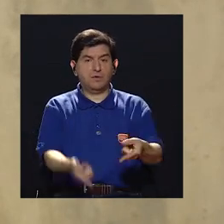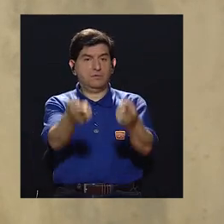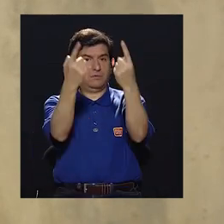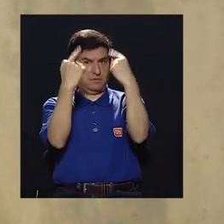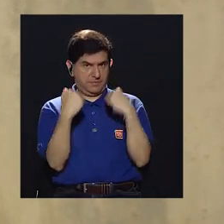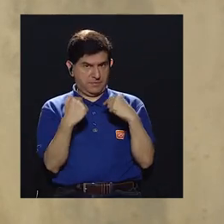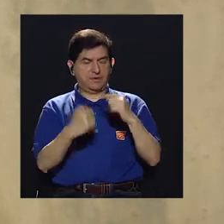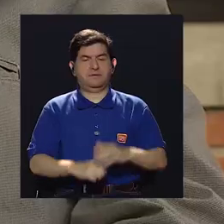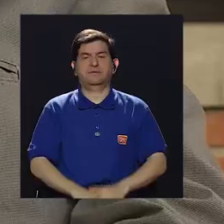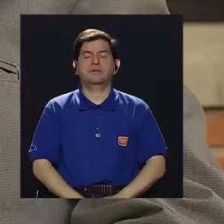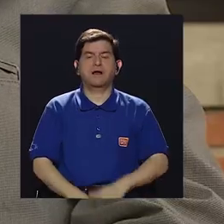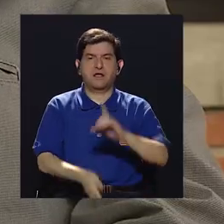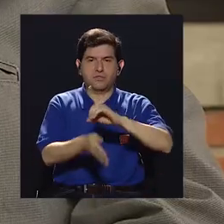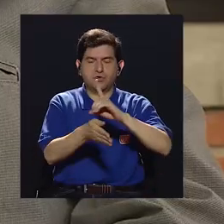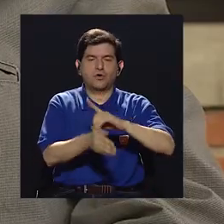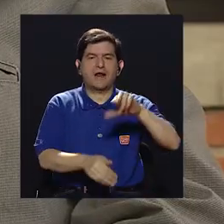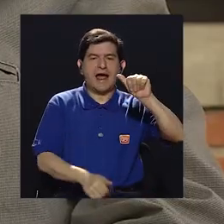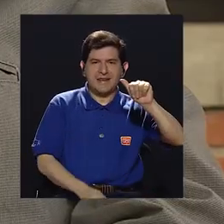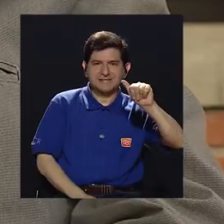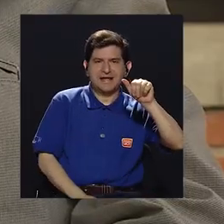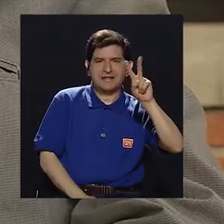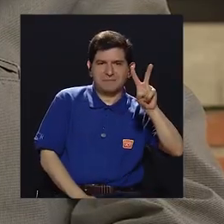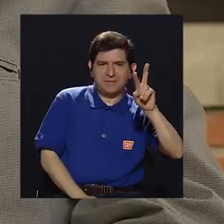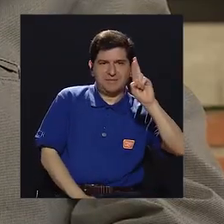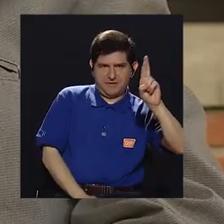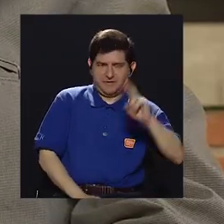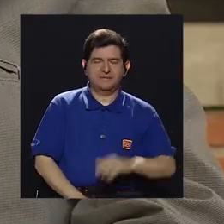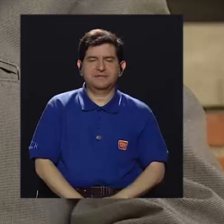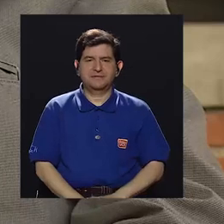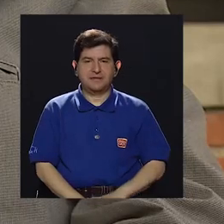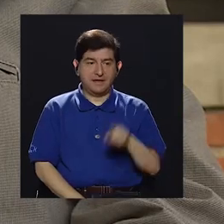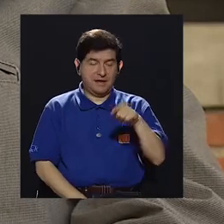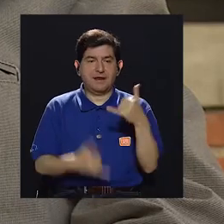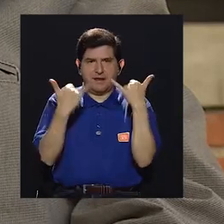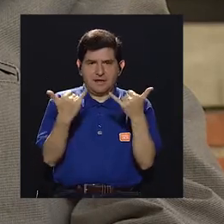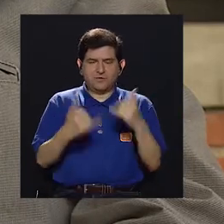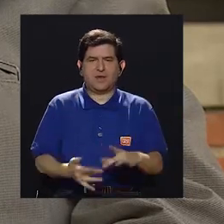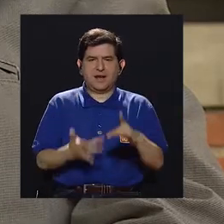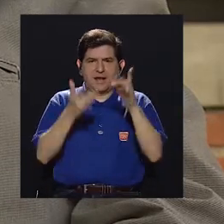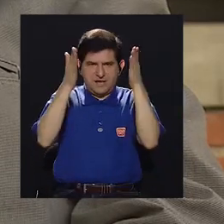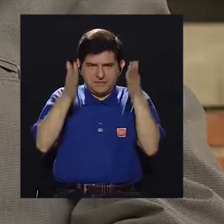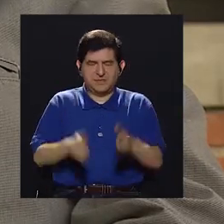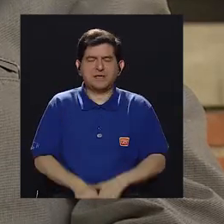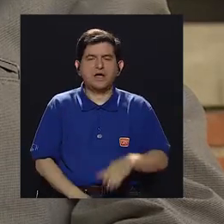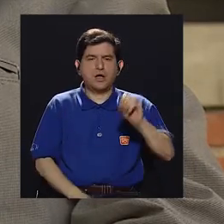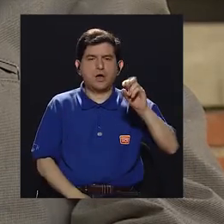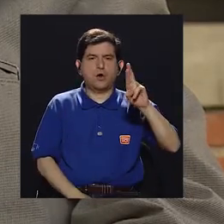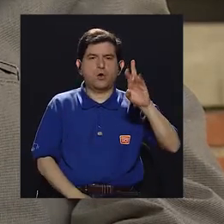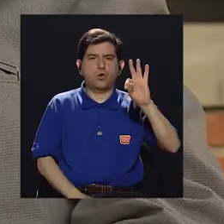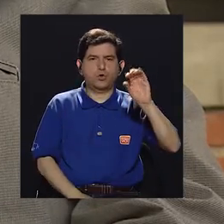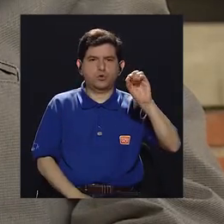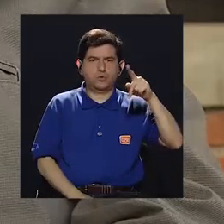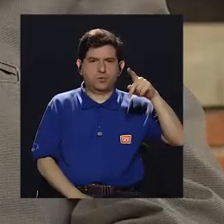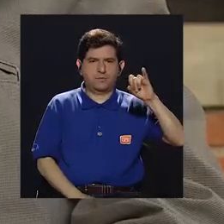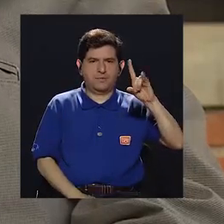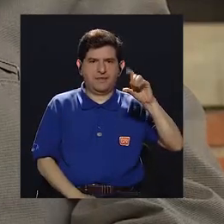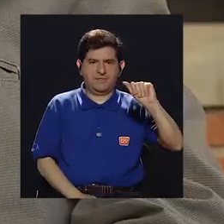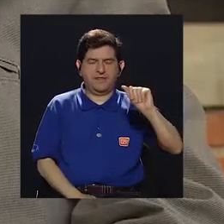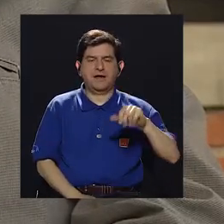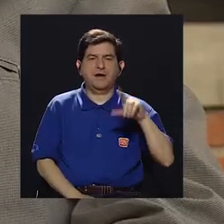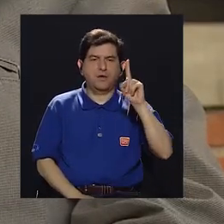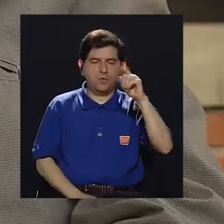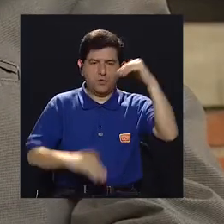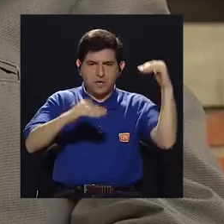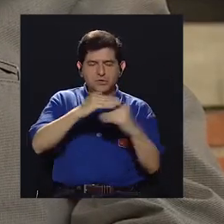la presencia del doctor Alexander Valverde Retana. Él actualmente es especialista en ortopedia y traumatología con